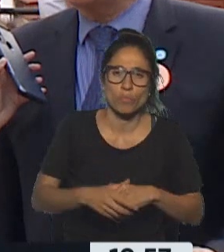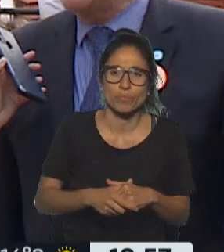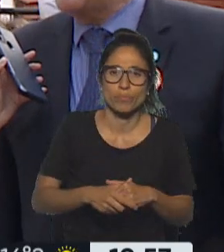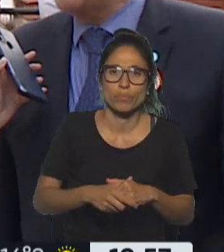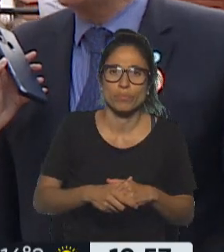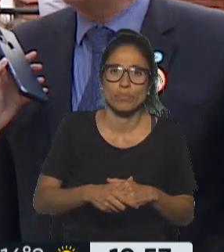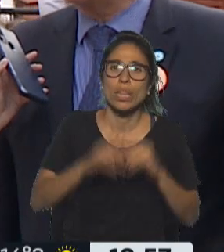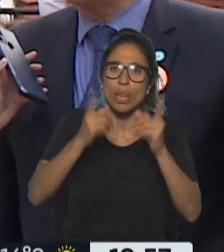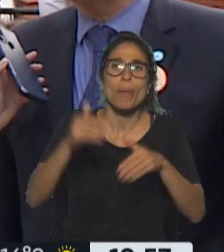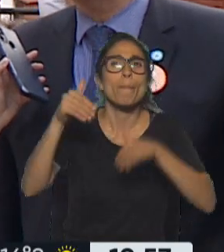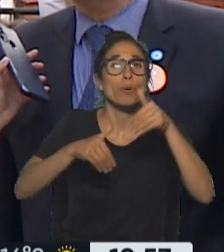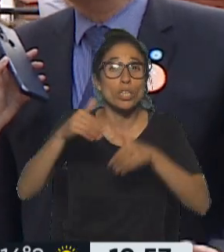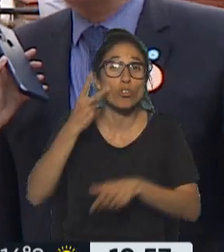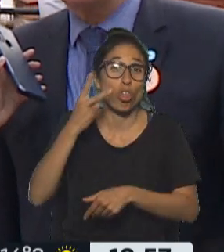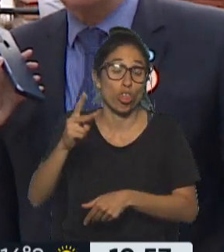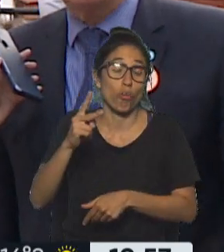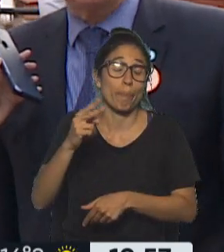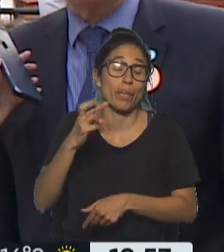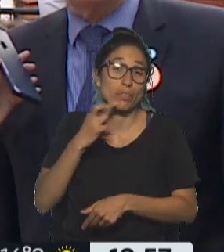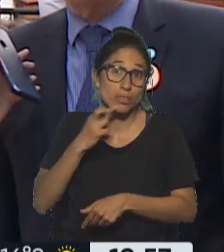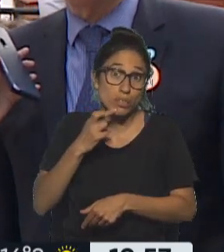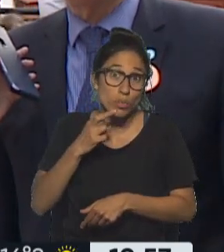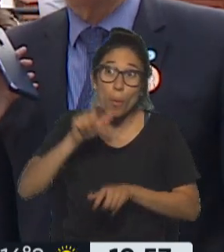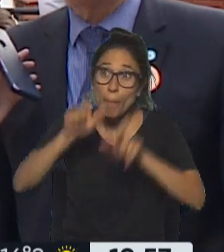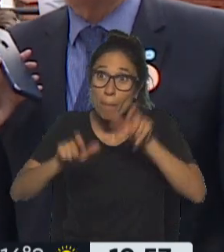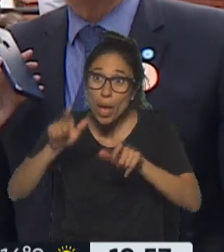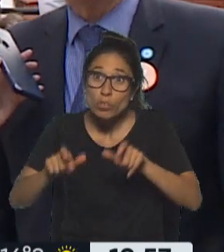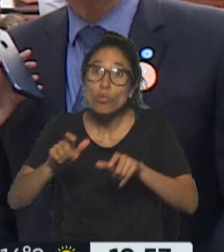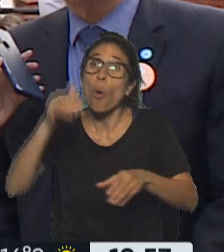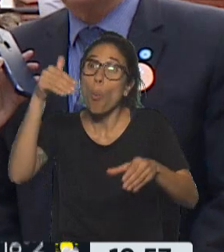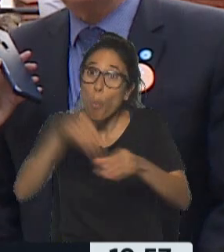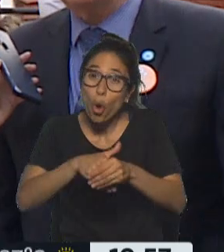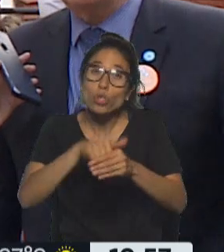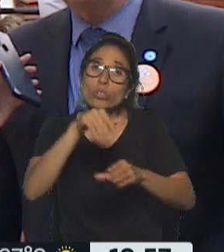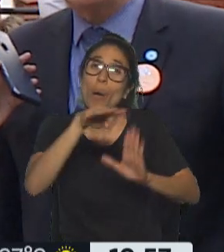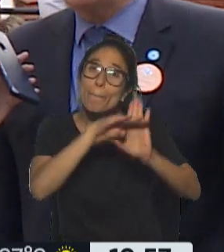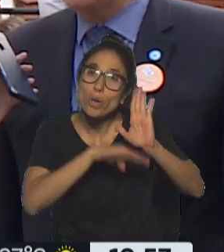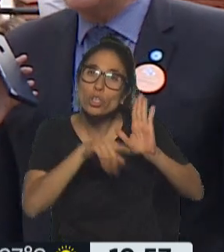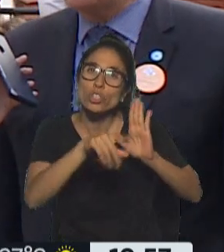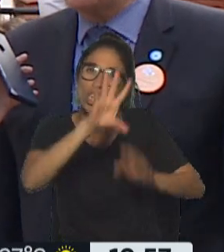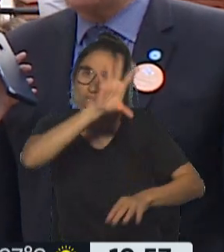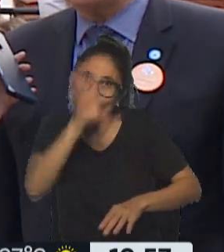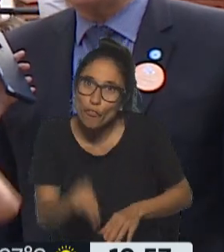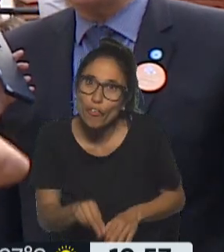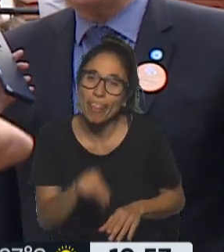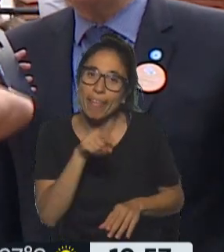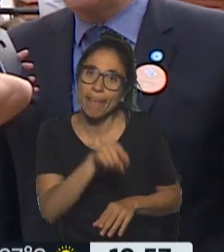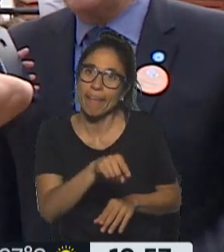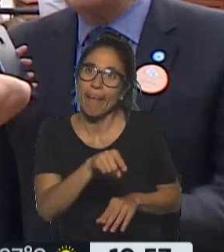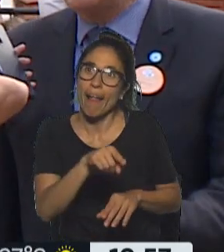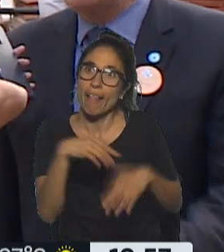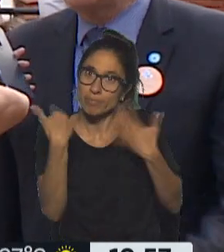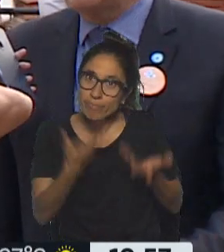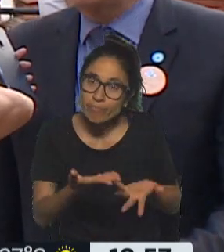elección del 2019, cuando la gente eligió votar a un proyecto federal, cuando la gente eligió ponerle